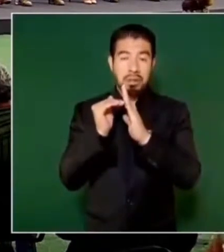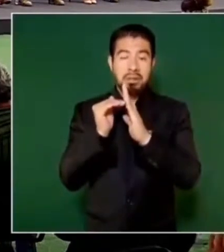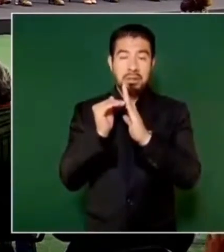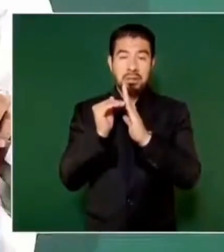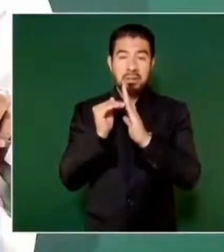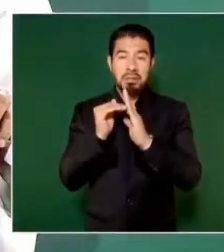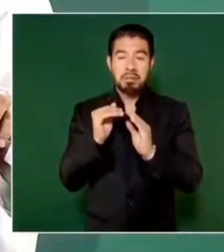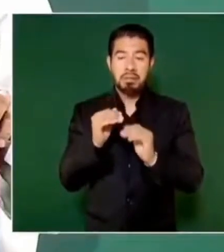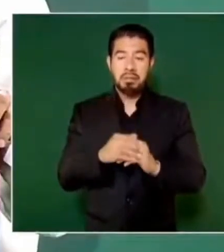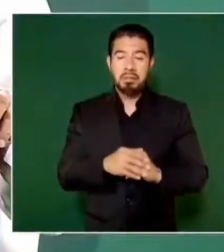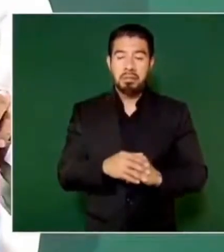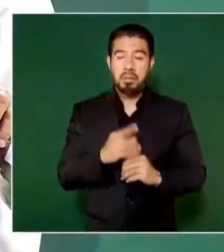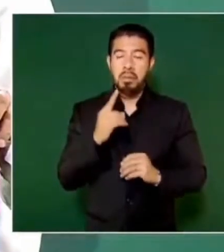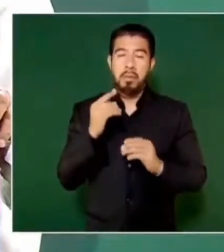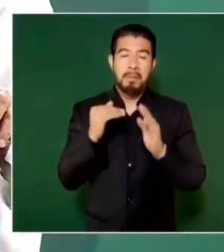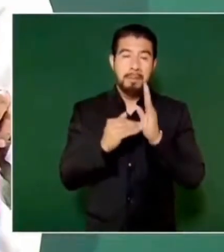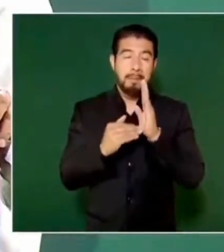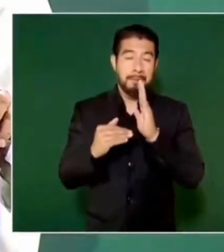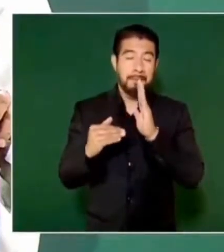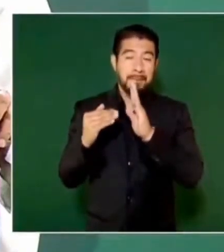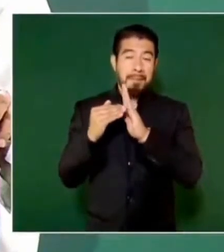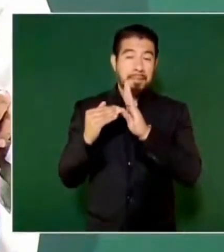1,5 billones.